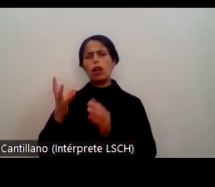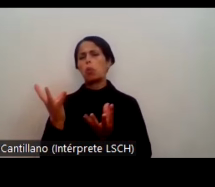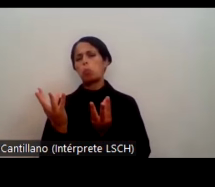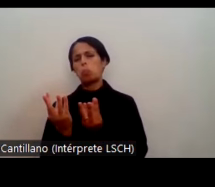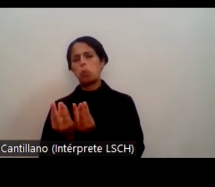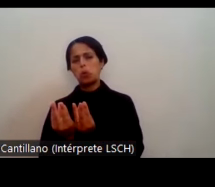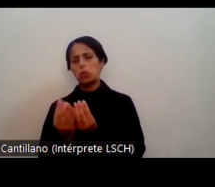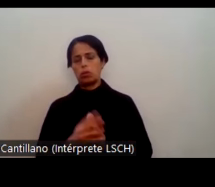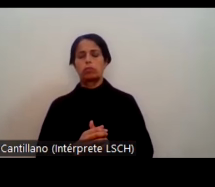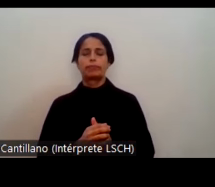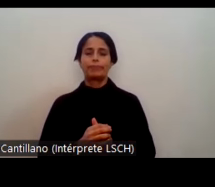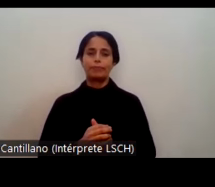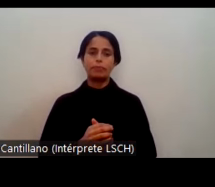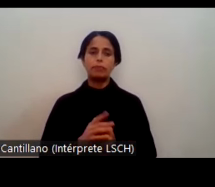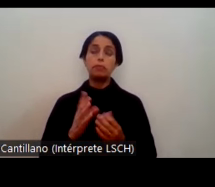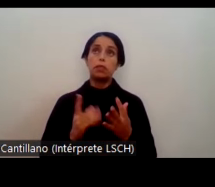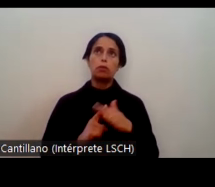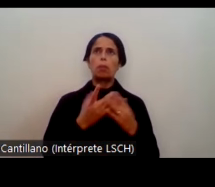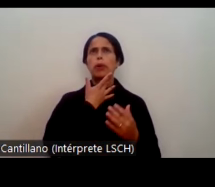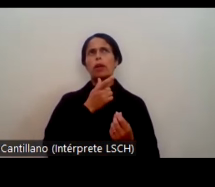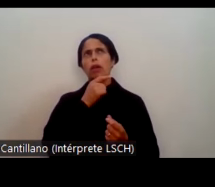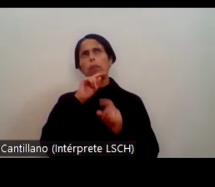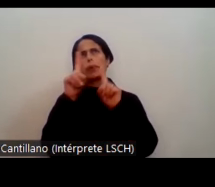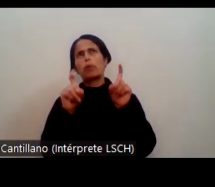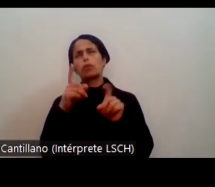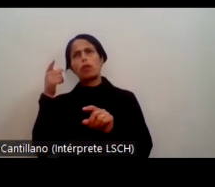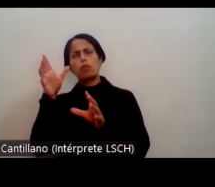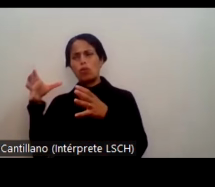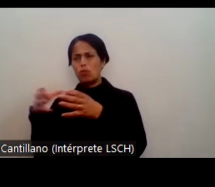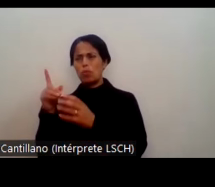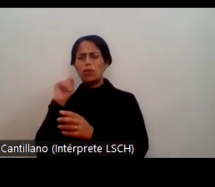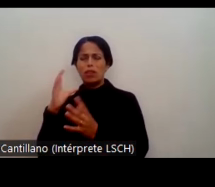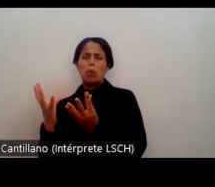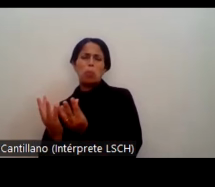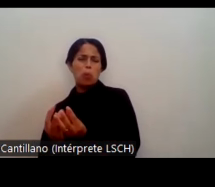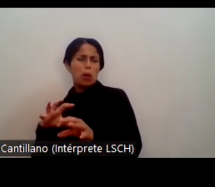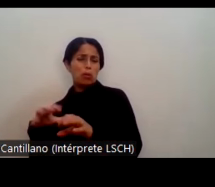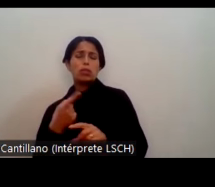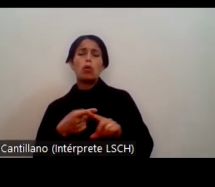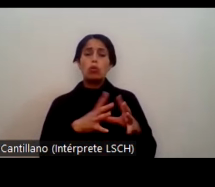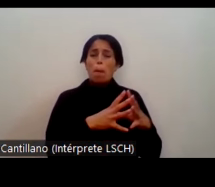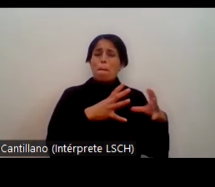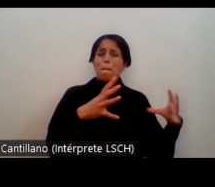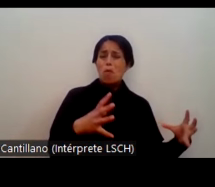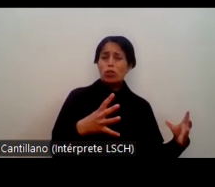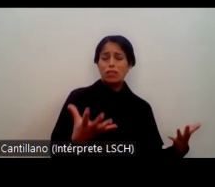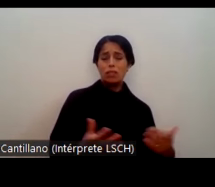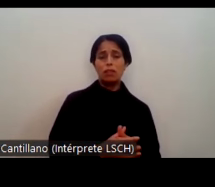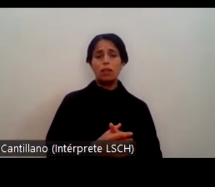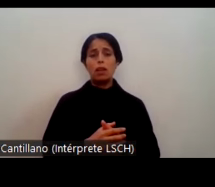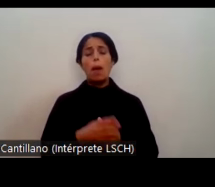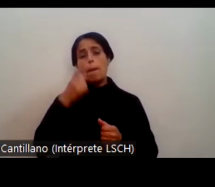serie de preguntas de por qué unos más, otros menos. Pero en definitiva, estamos hablando de tableta para